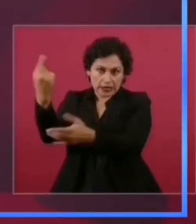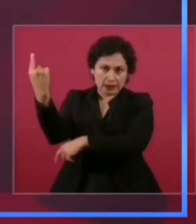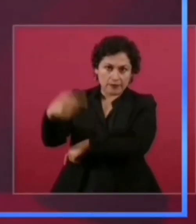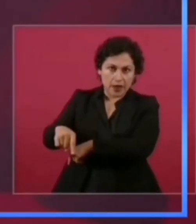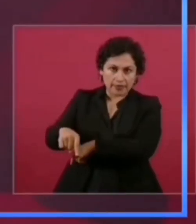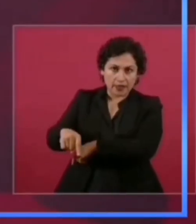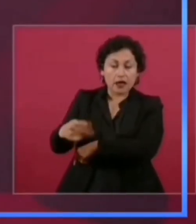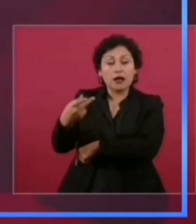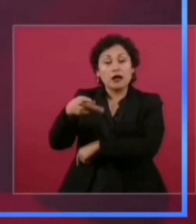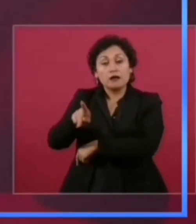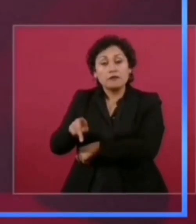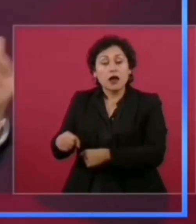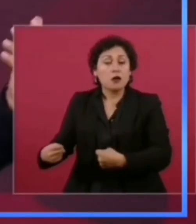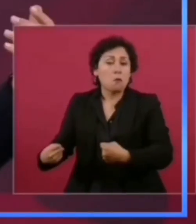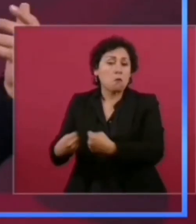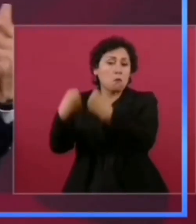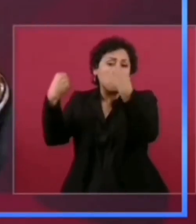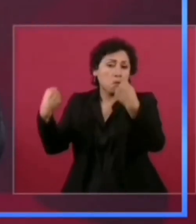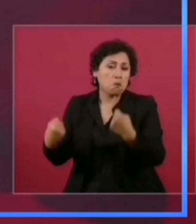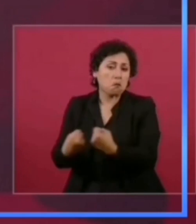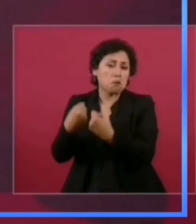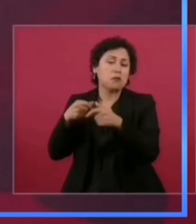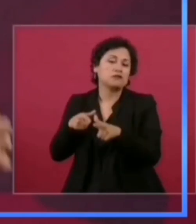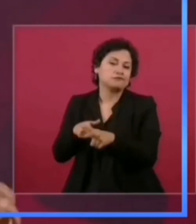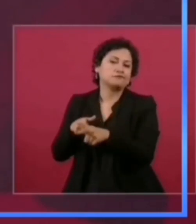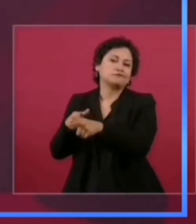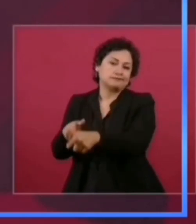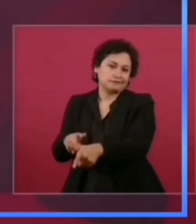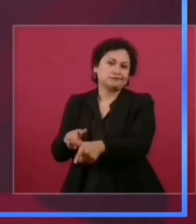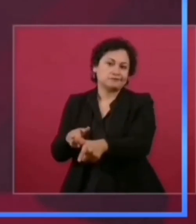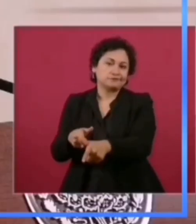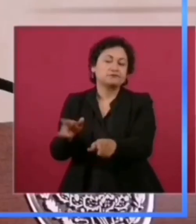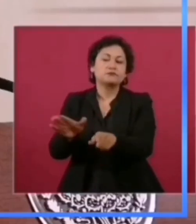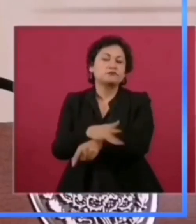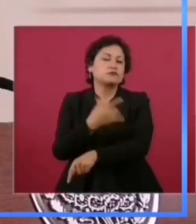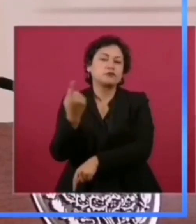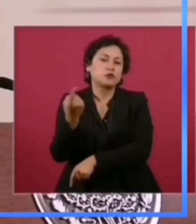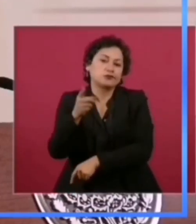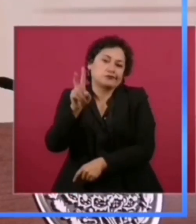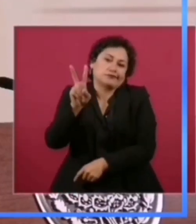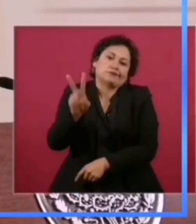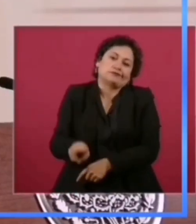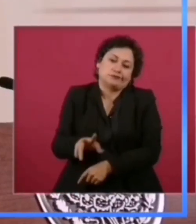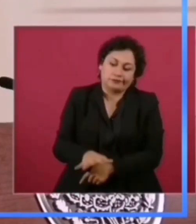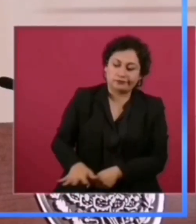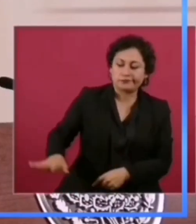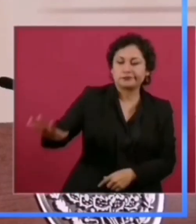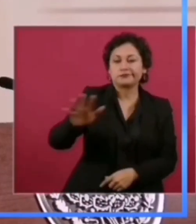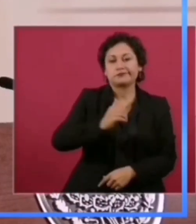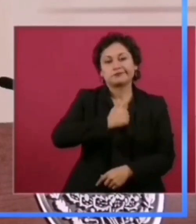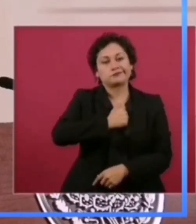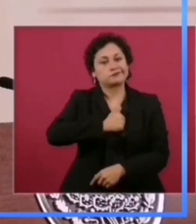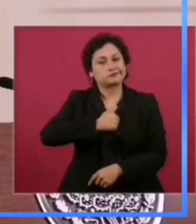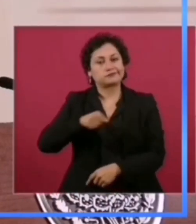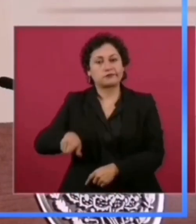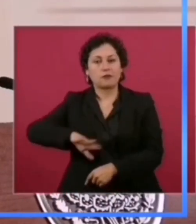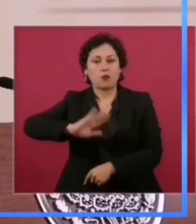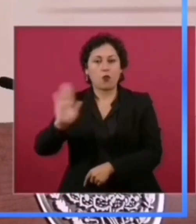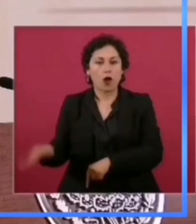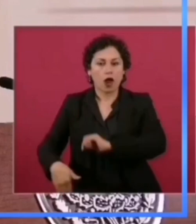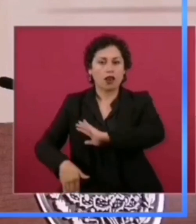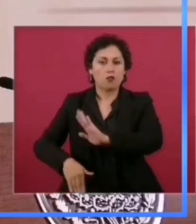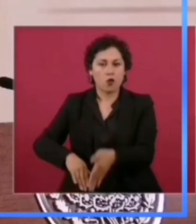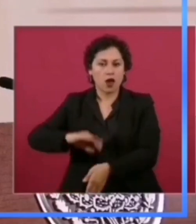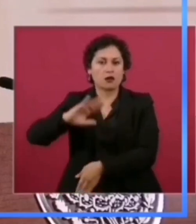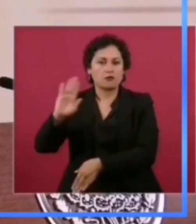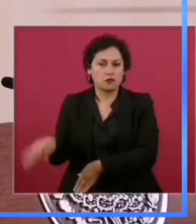juez desechara los recursos que presentaron los abogados en contra de la posibilidad de que los representantes legales del sindicato vendieran algunos de los